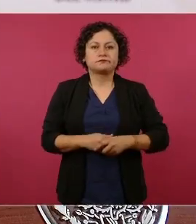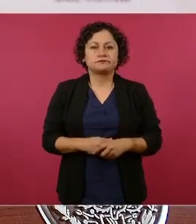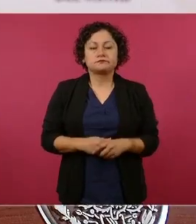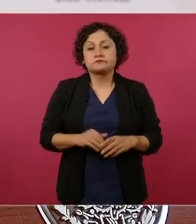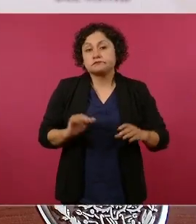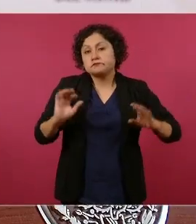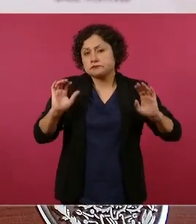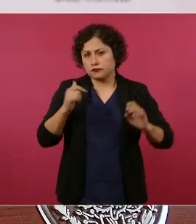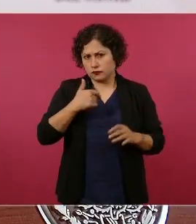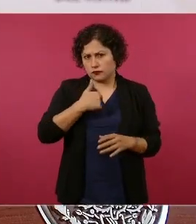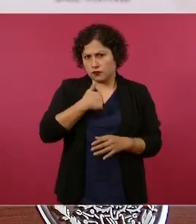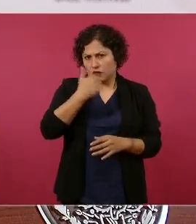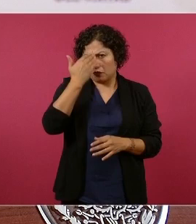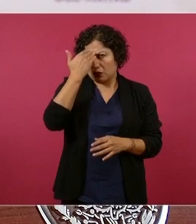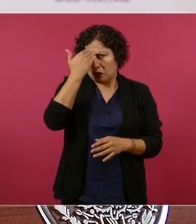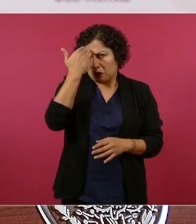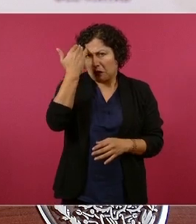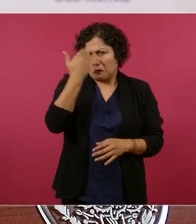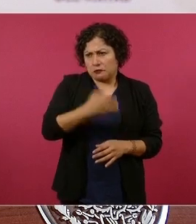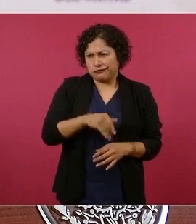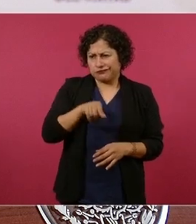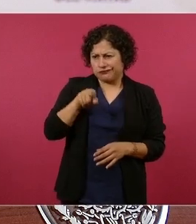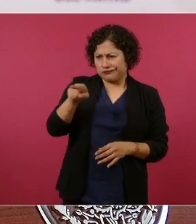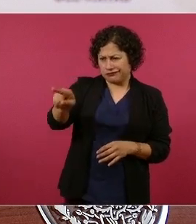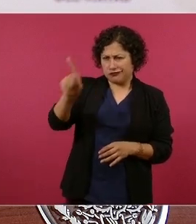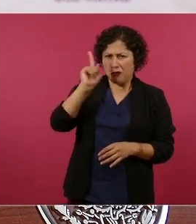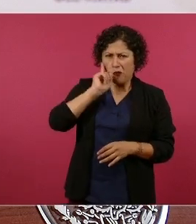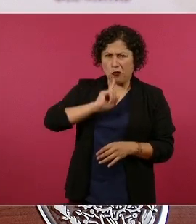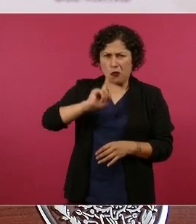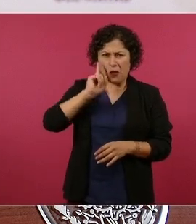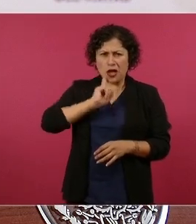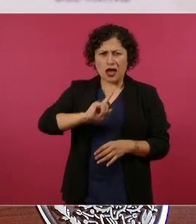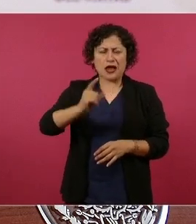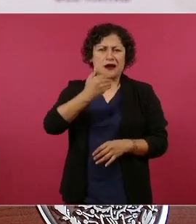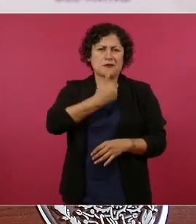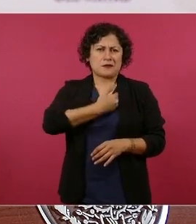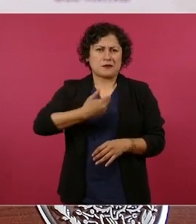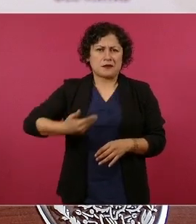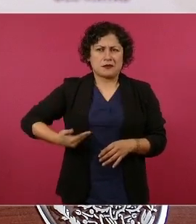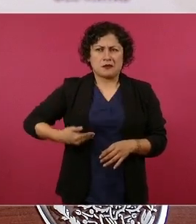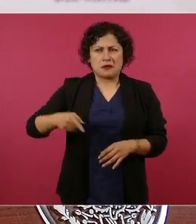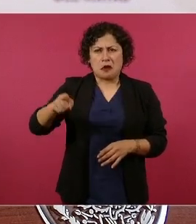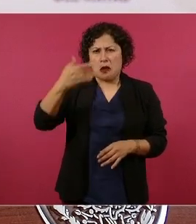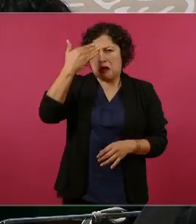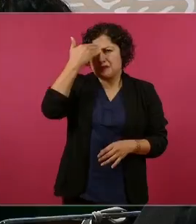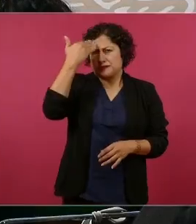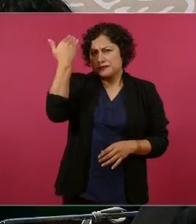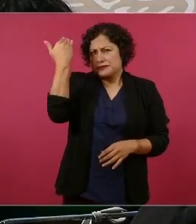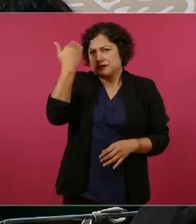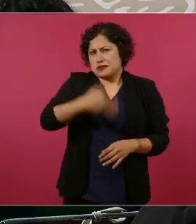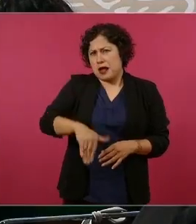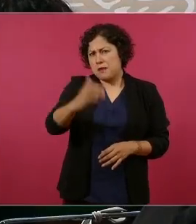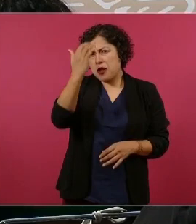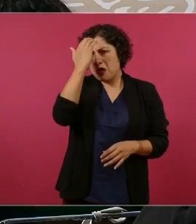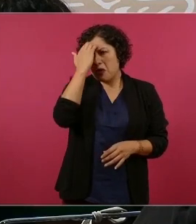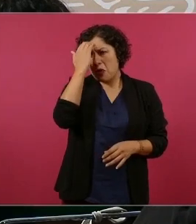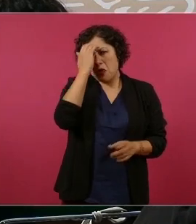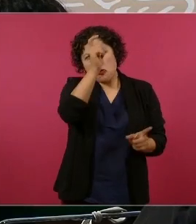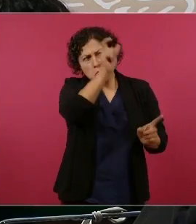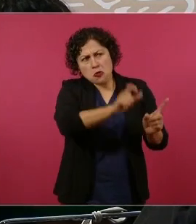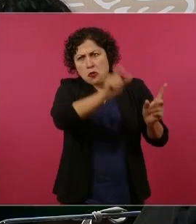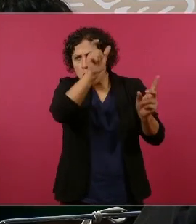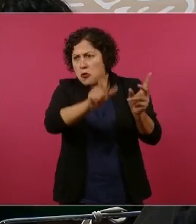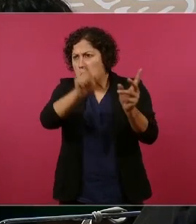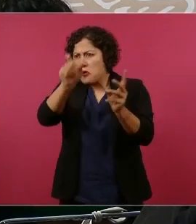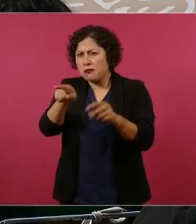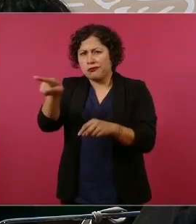creo que ella sabe muy bien, conoce quién puede ayudarla en la formación